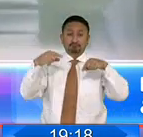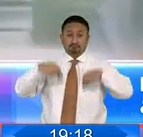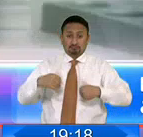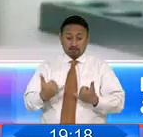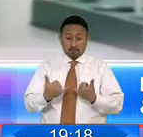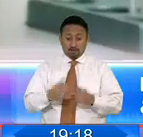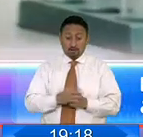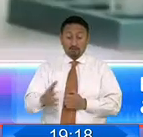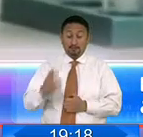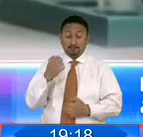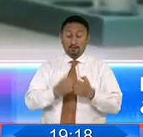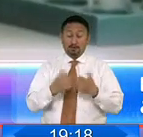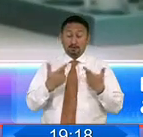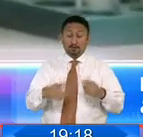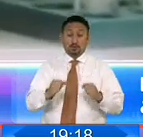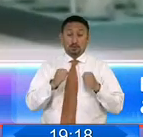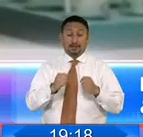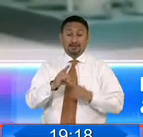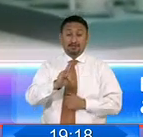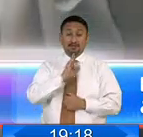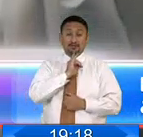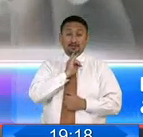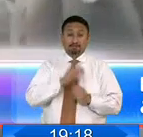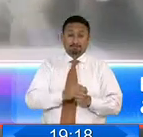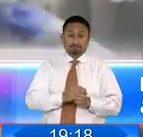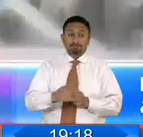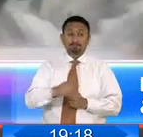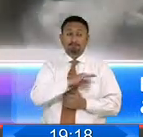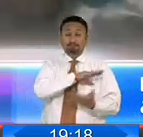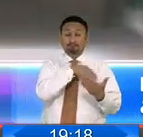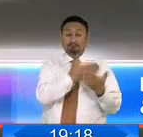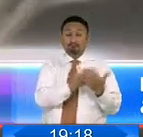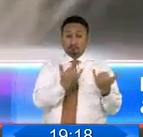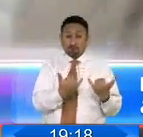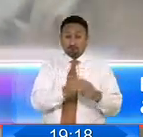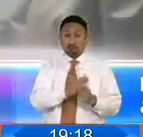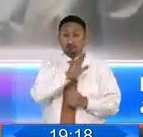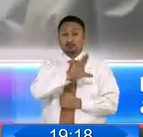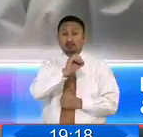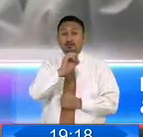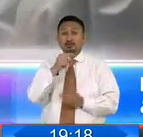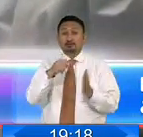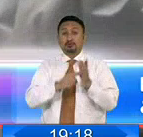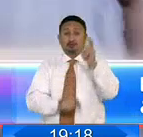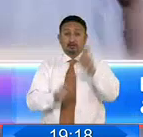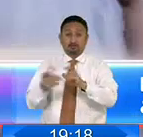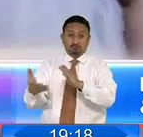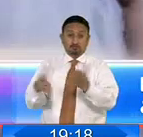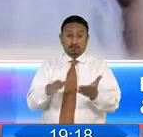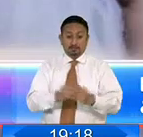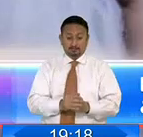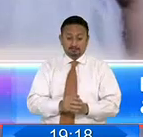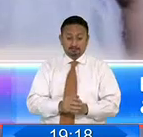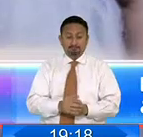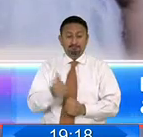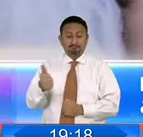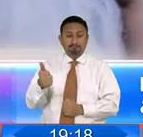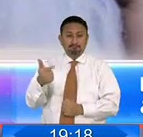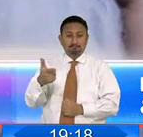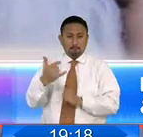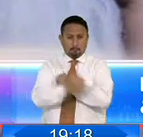en un momento crítico de la bande ni en el país pues de eeuu suma hasta la fecha más de 500.000 fallecidos en esta misma nación